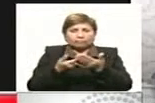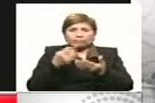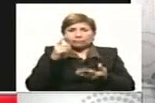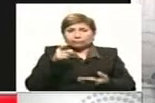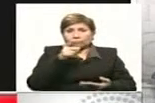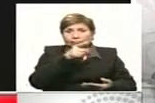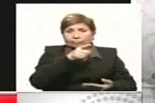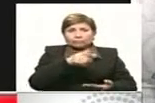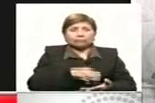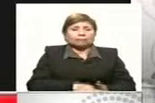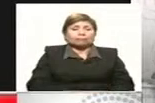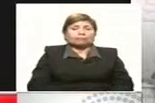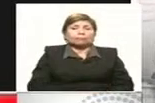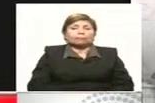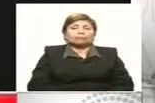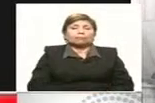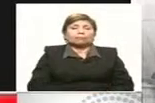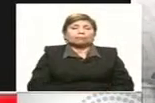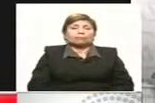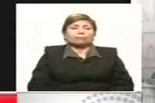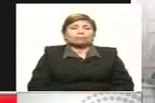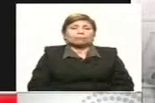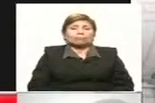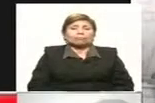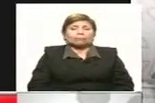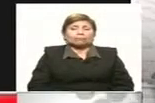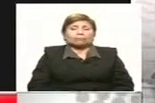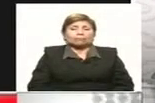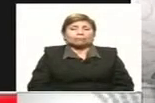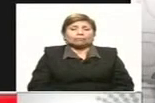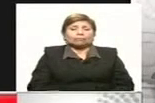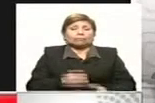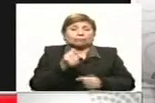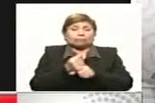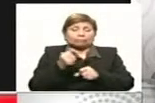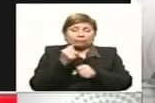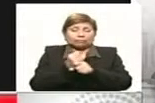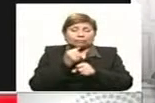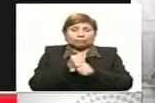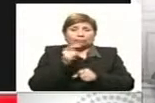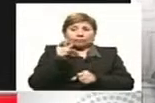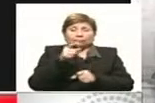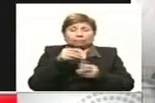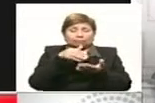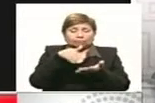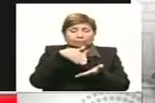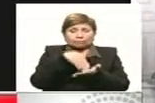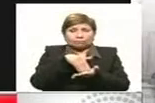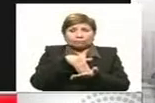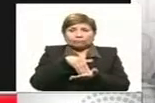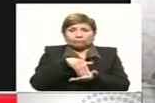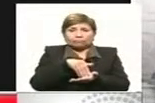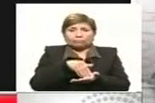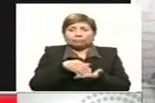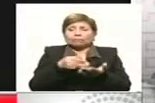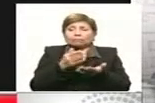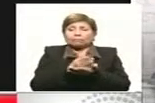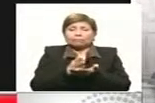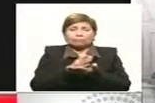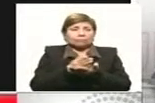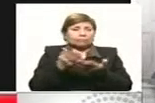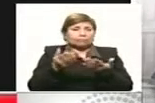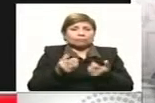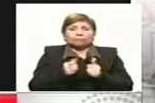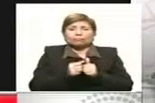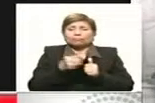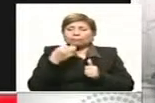ustedes hacen sus visitas, más que eso, el trabajo que ustedes hacen de descentralizado, de visitar las distintas regiones,